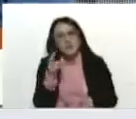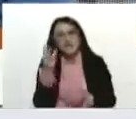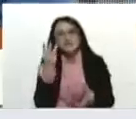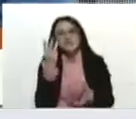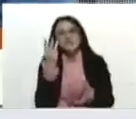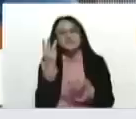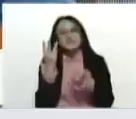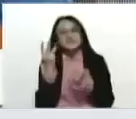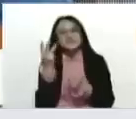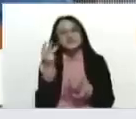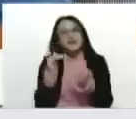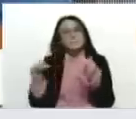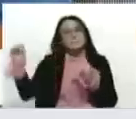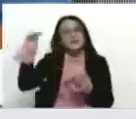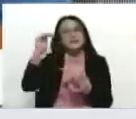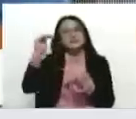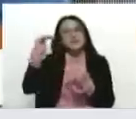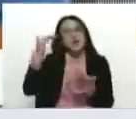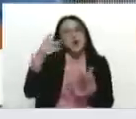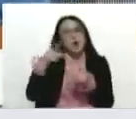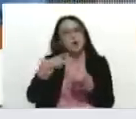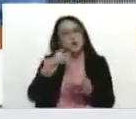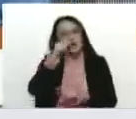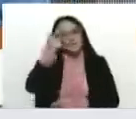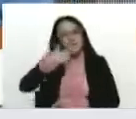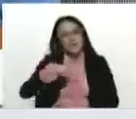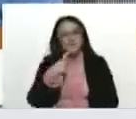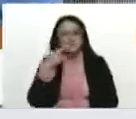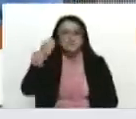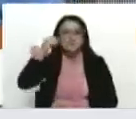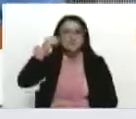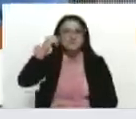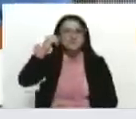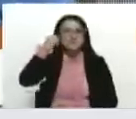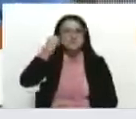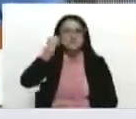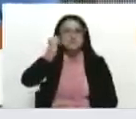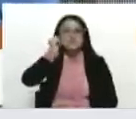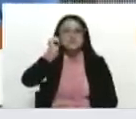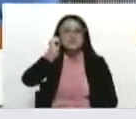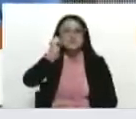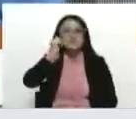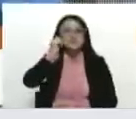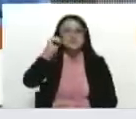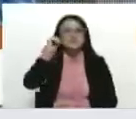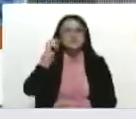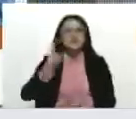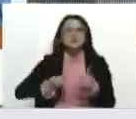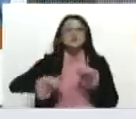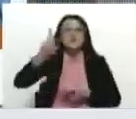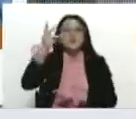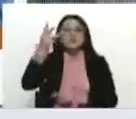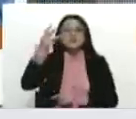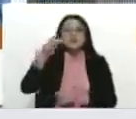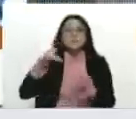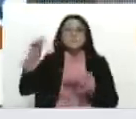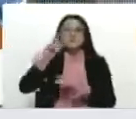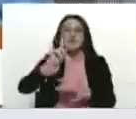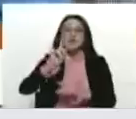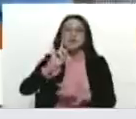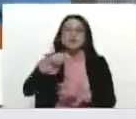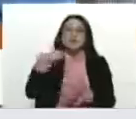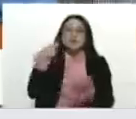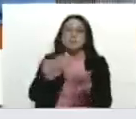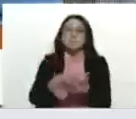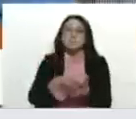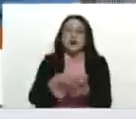piso se ilumina el hotelero y dice vea sube el tercer piso Pero tiene que dar 100 dólares de depósito supóngase asuman que era